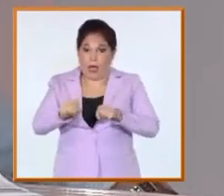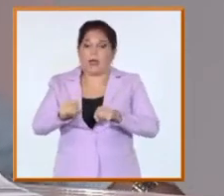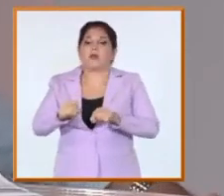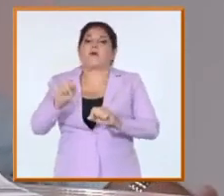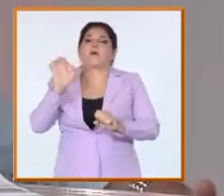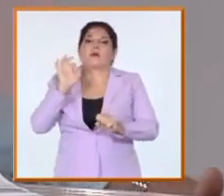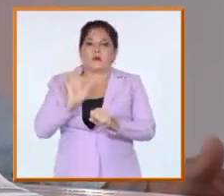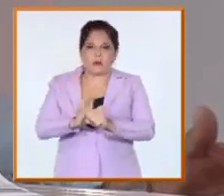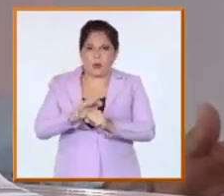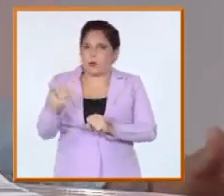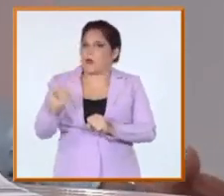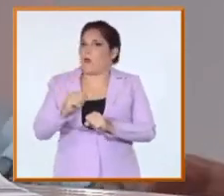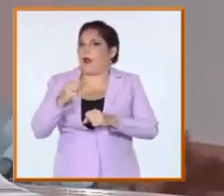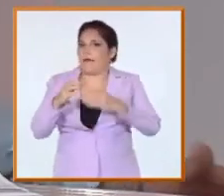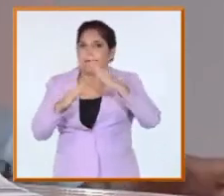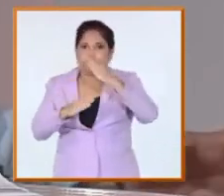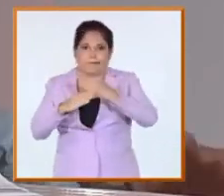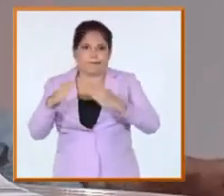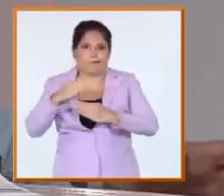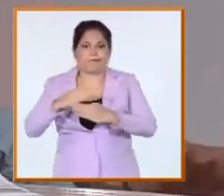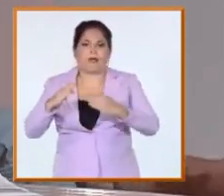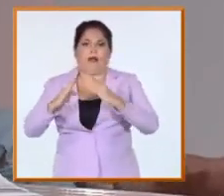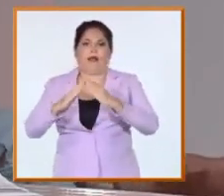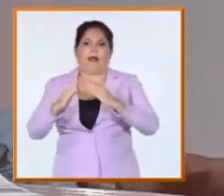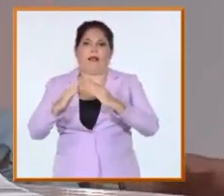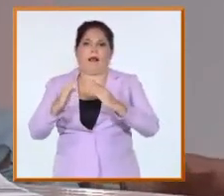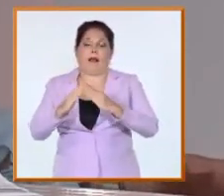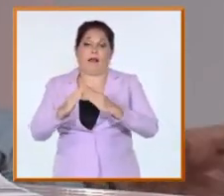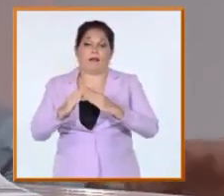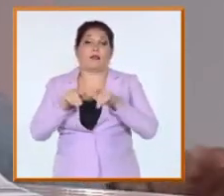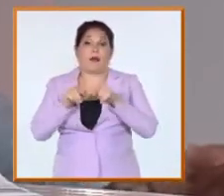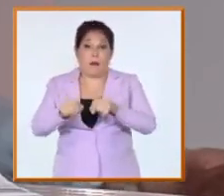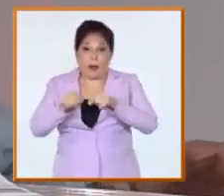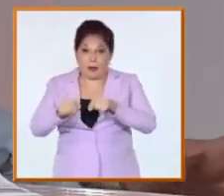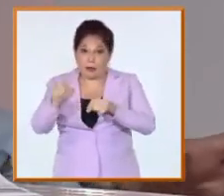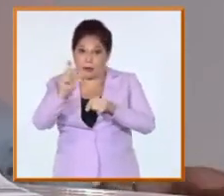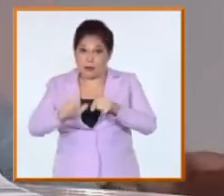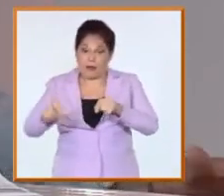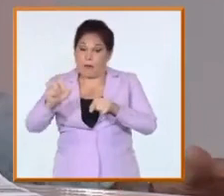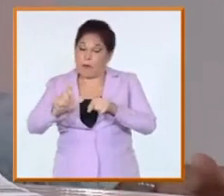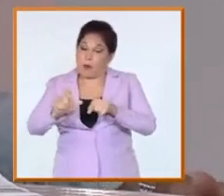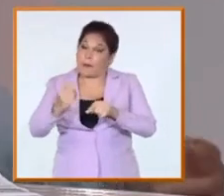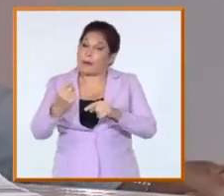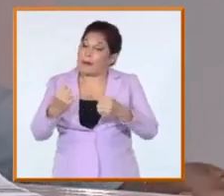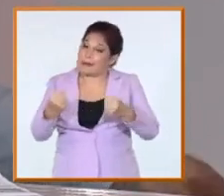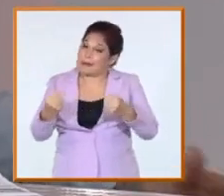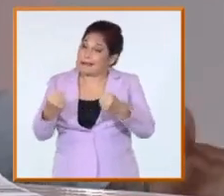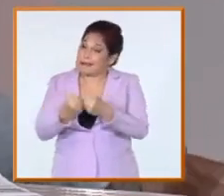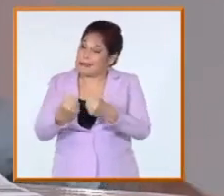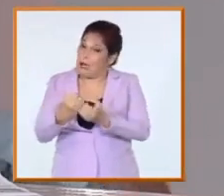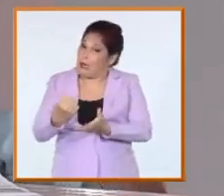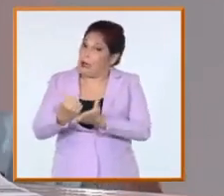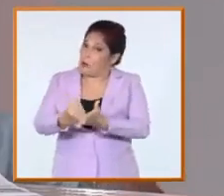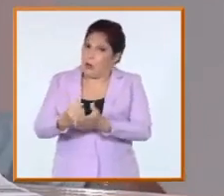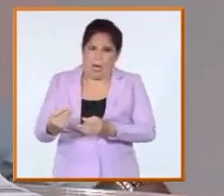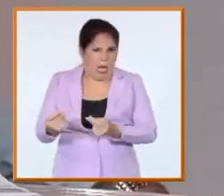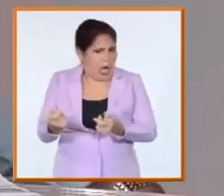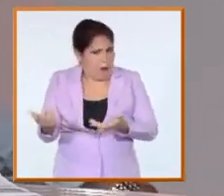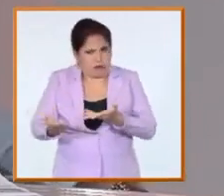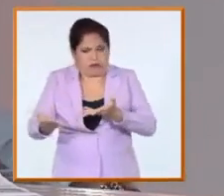inicialmente hubo su choque como digo yo a partir de la ayuda pero ya enseguida